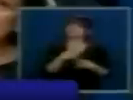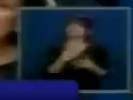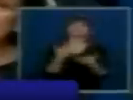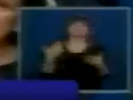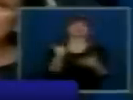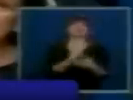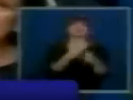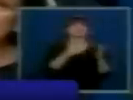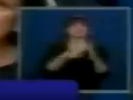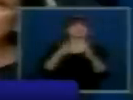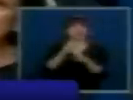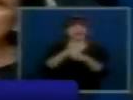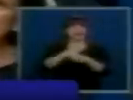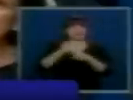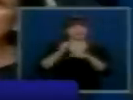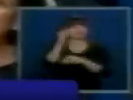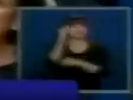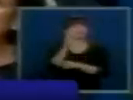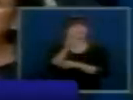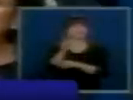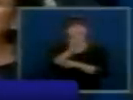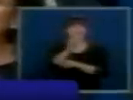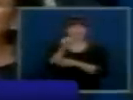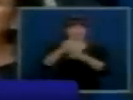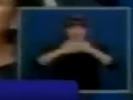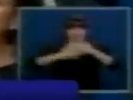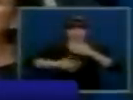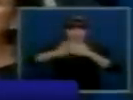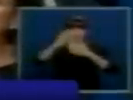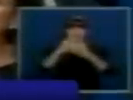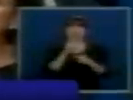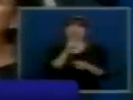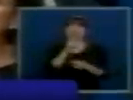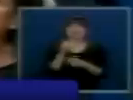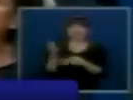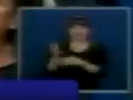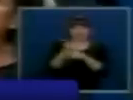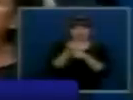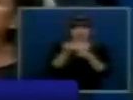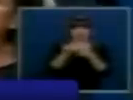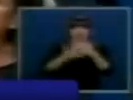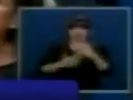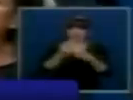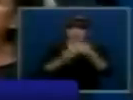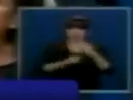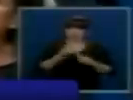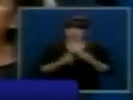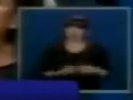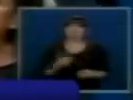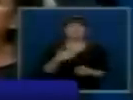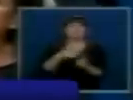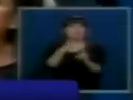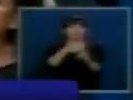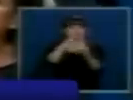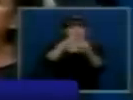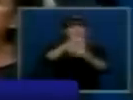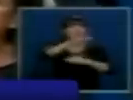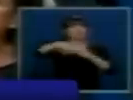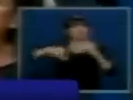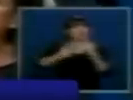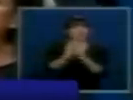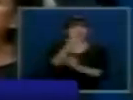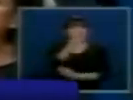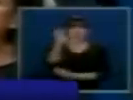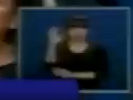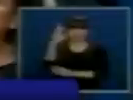proponemos hacer en los restantes 45 meses a partir de la realidad que heredamos. Mi propósito es que todas y todos los